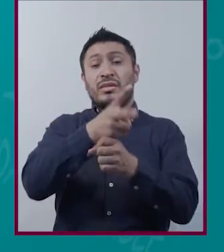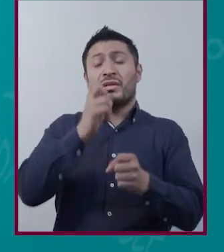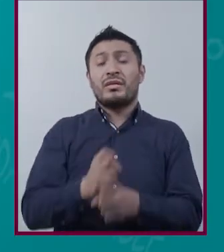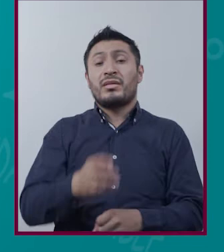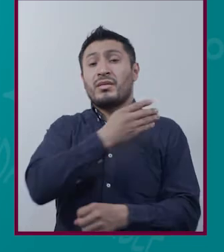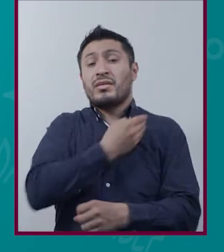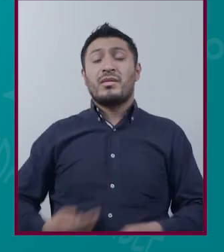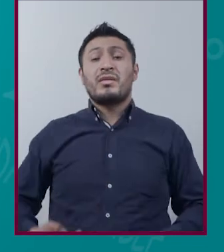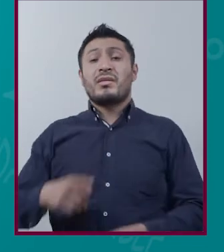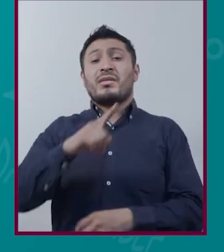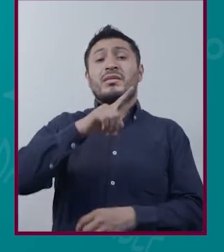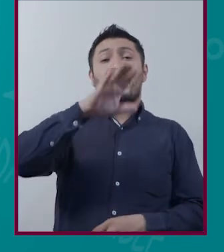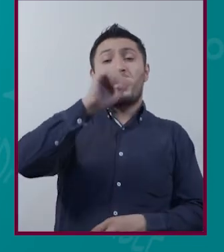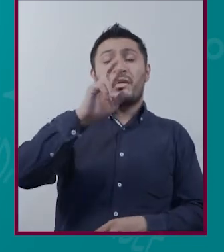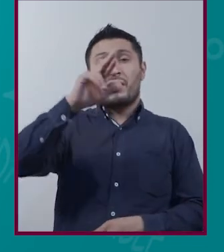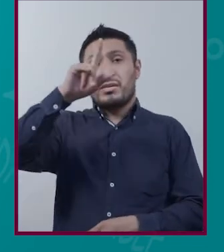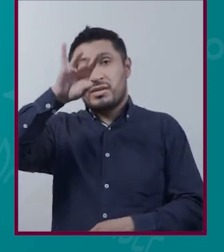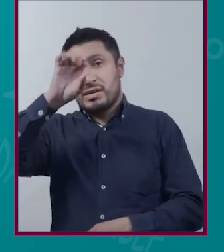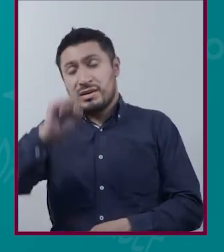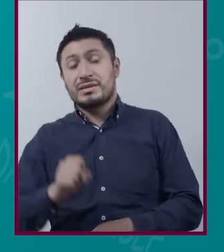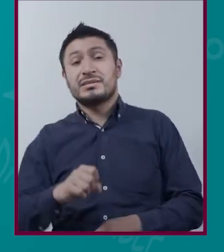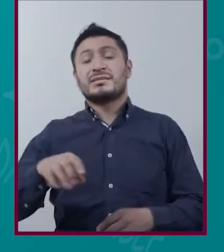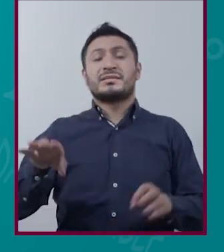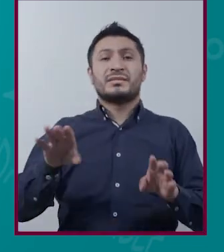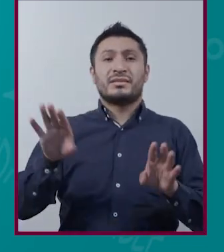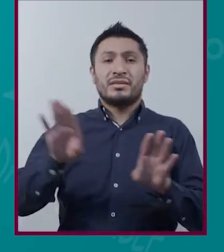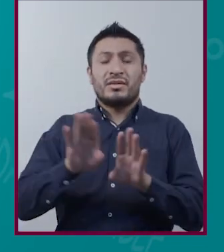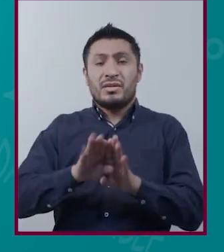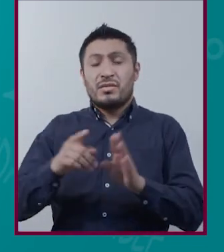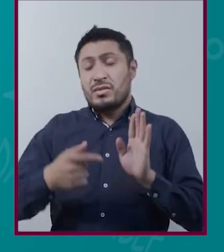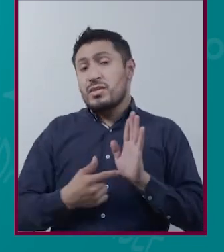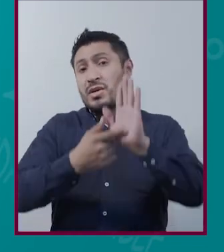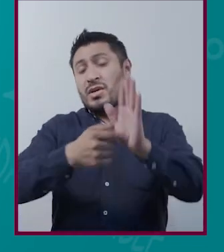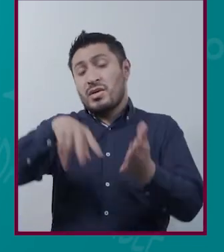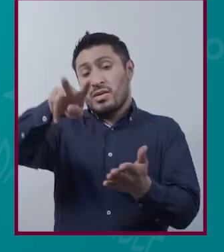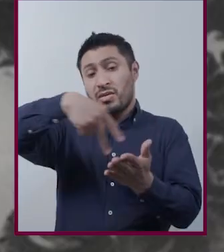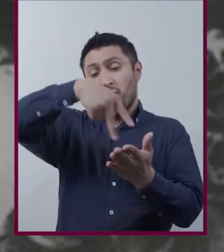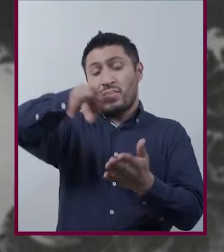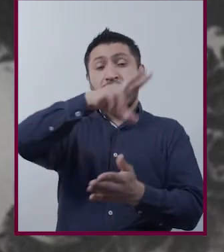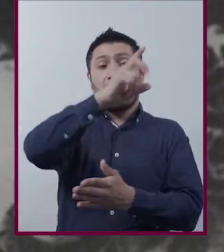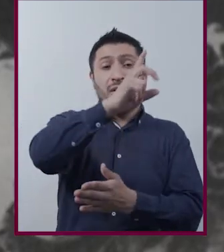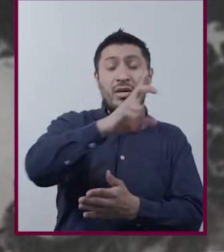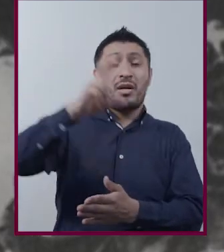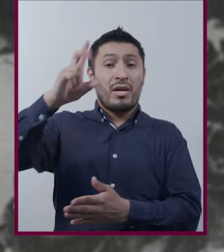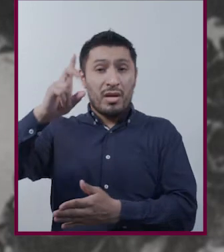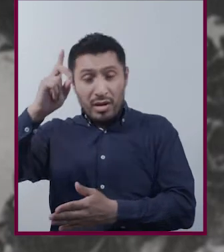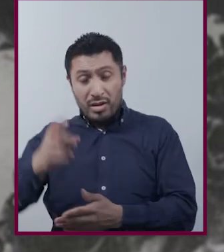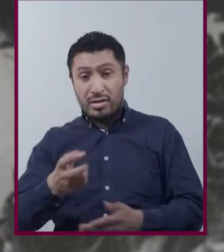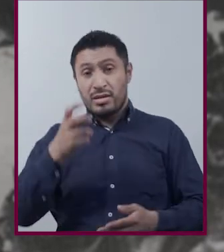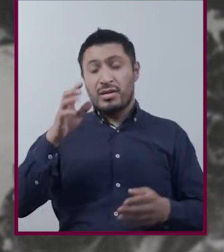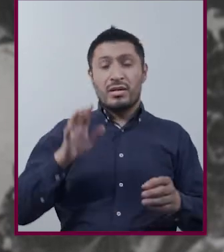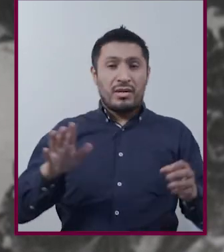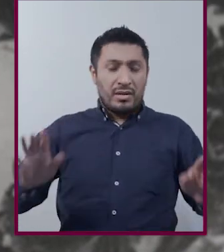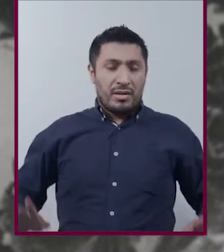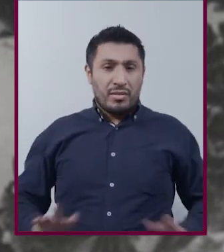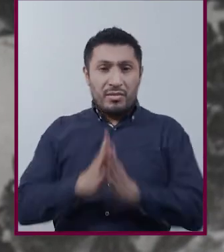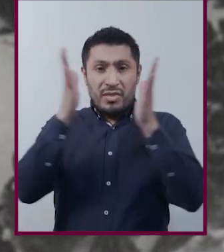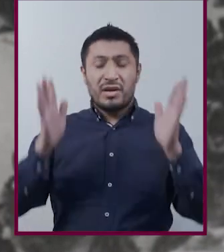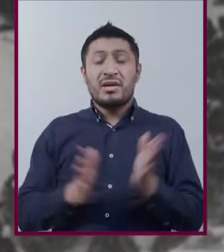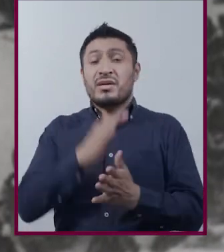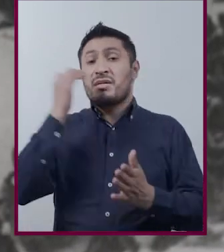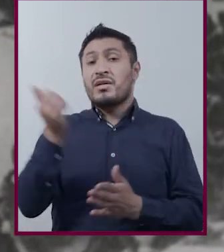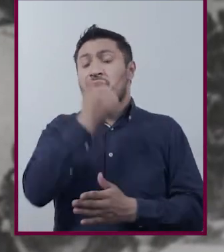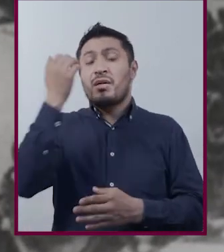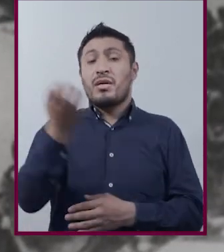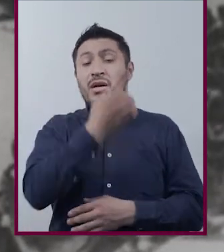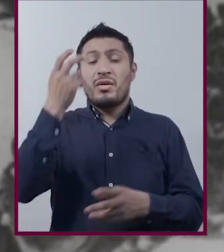Lázaro Cárdenas, presentó su montaje coreográfico Ballet 3030, en el cual participaron estudiantes de la